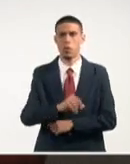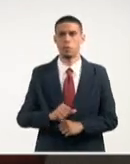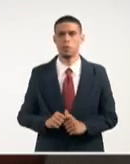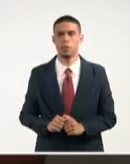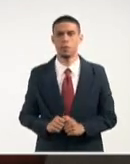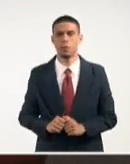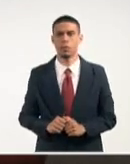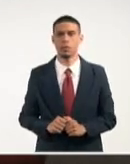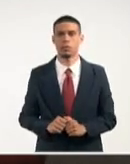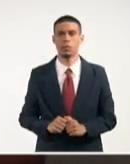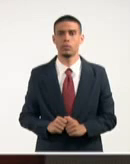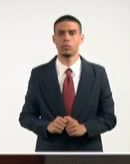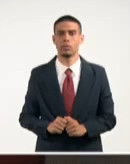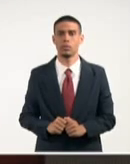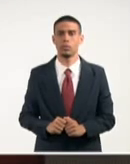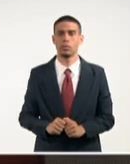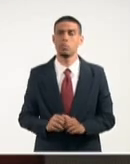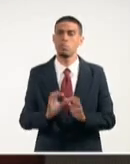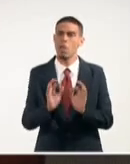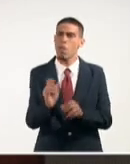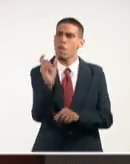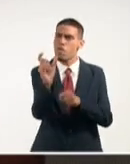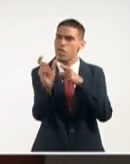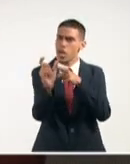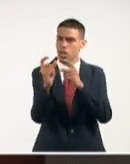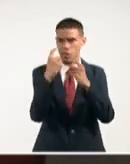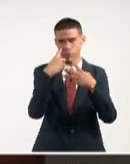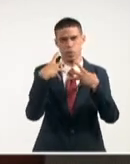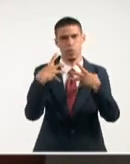esta histórica conmemoración,